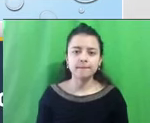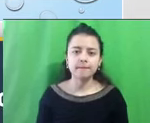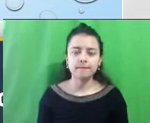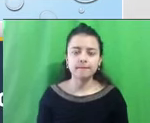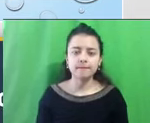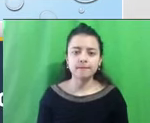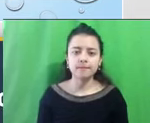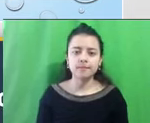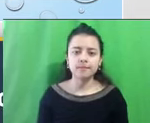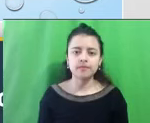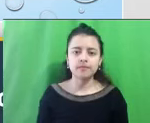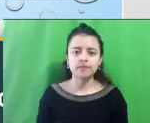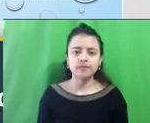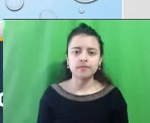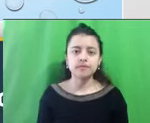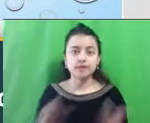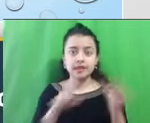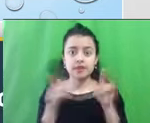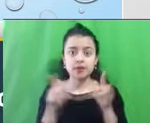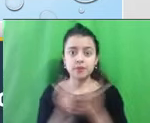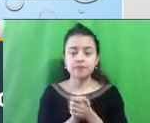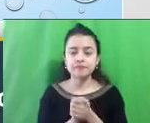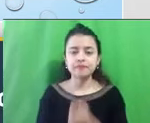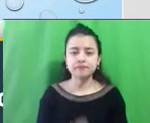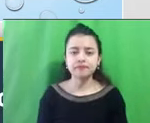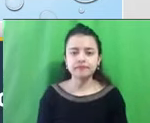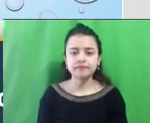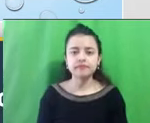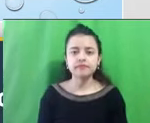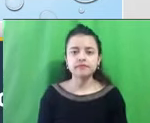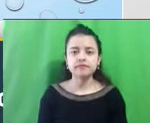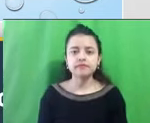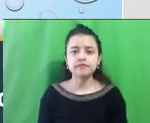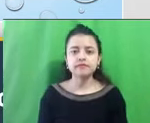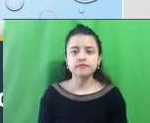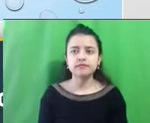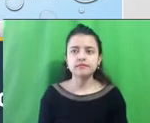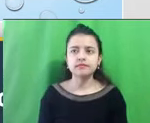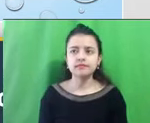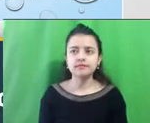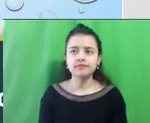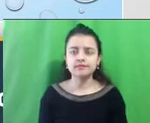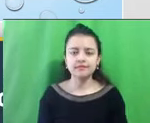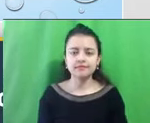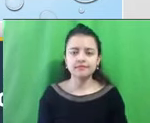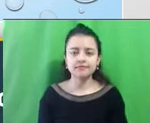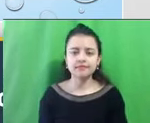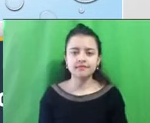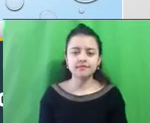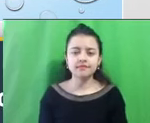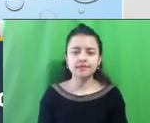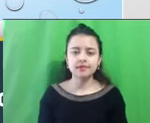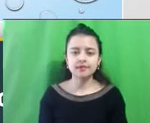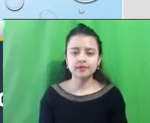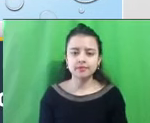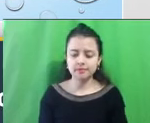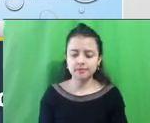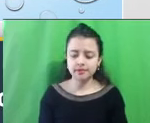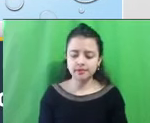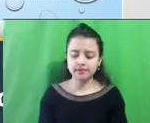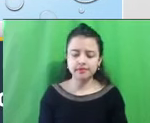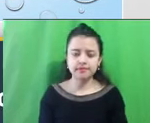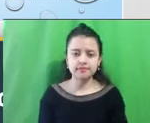entonces tenemos entonces que trabajar en esa parte, tenemos que aumentar la capacidad de almacenamiento que tenemos, pero